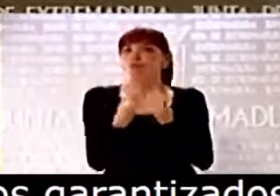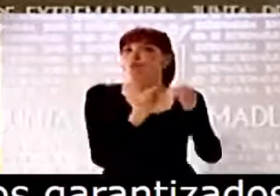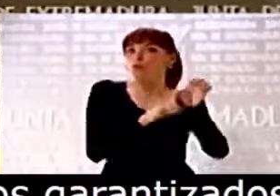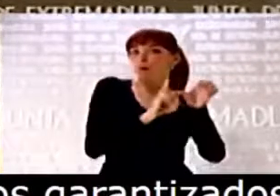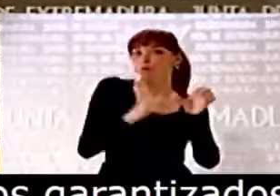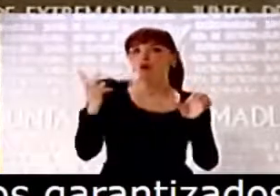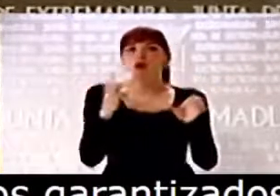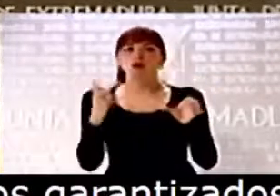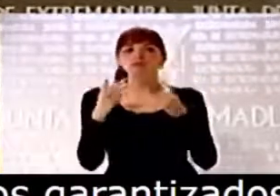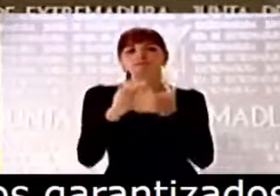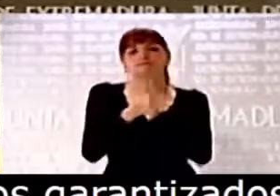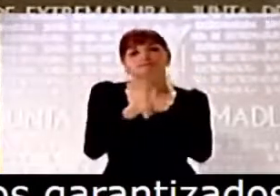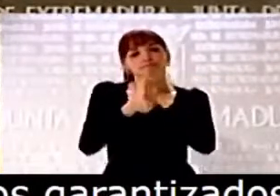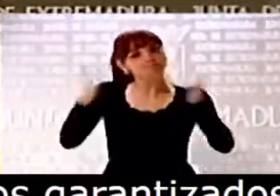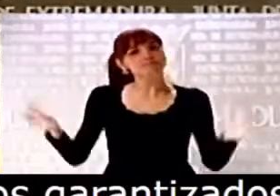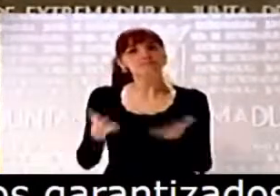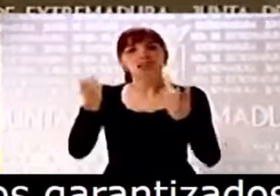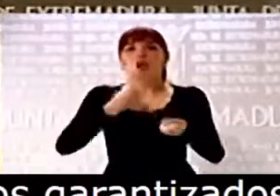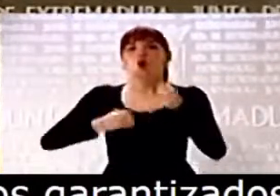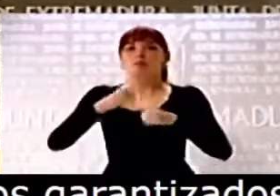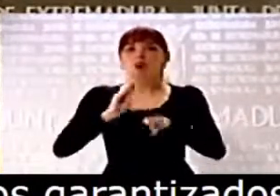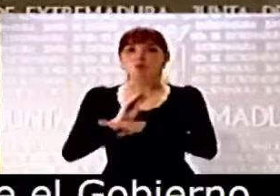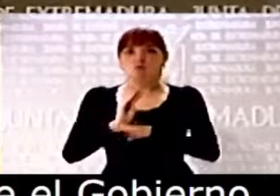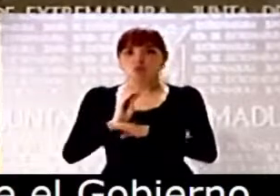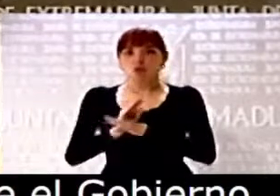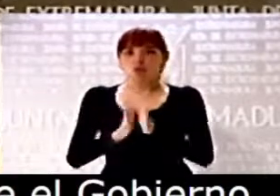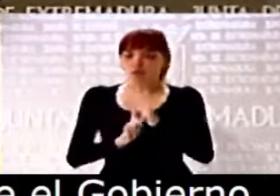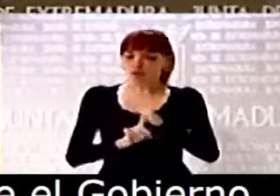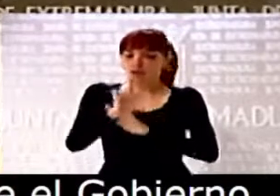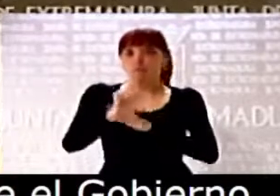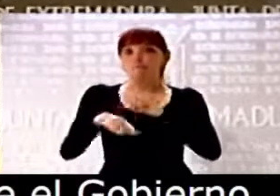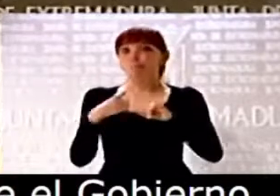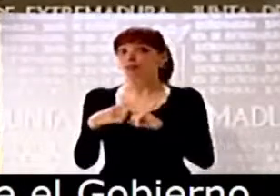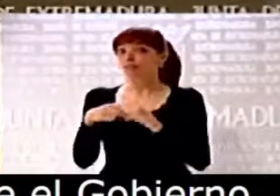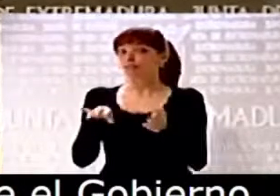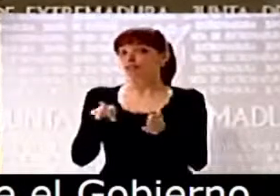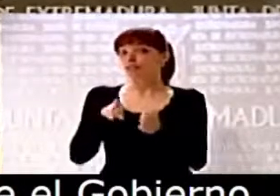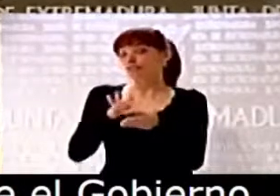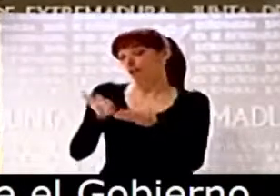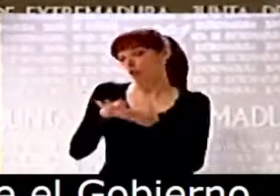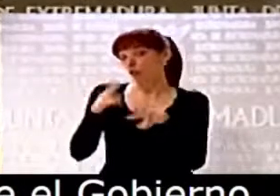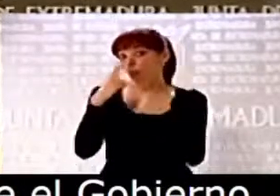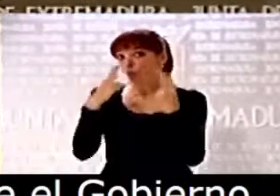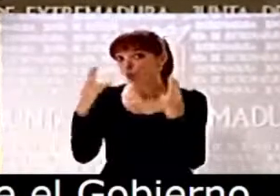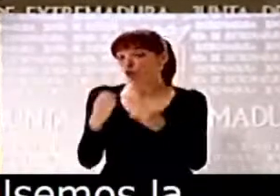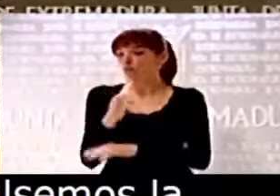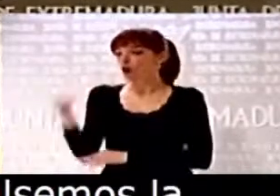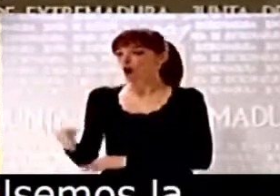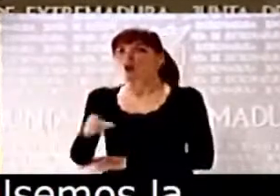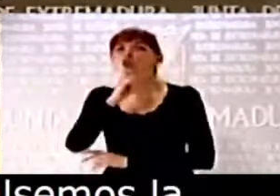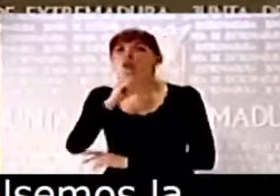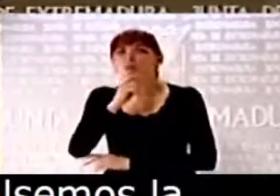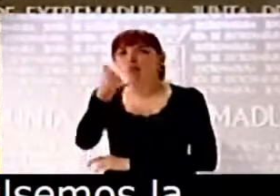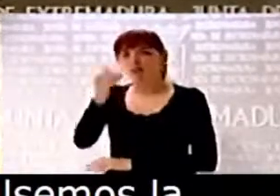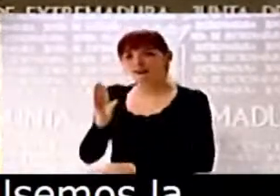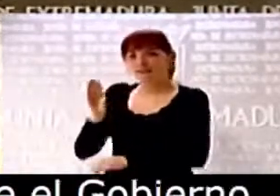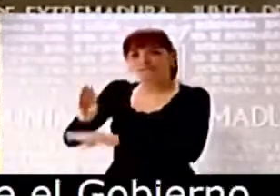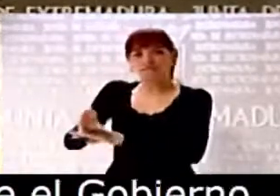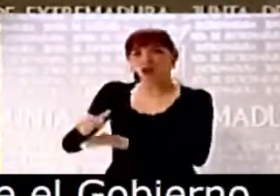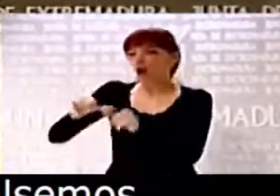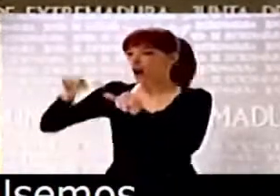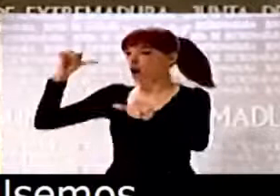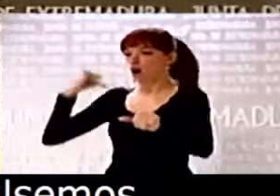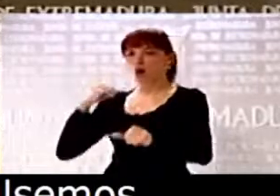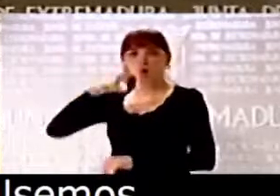Junta, impulsemos esta economía de los cuidados y reforcemos los servicios públicos mediante una inversión histórica que es la que